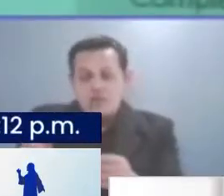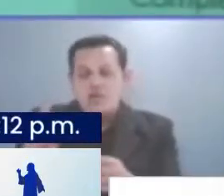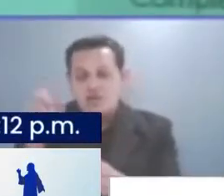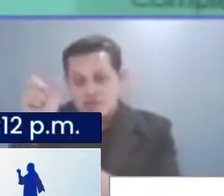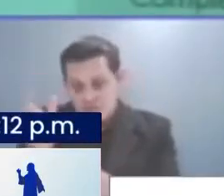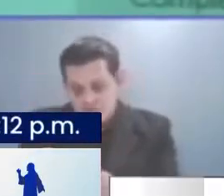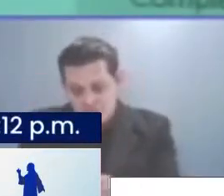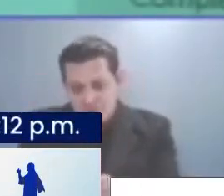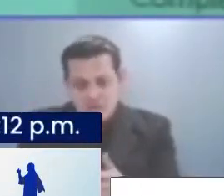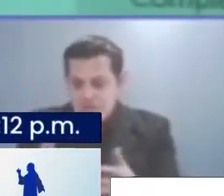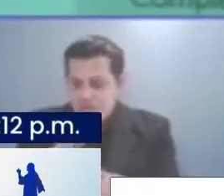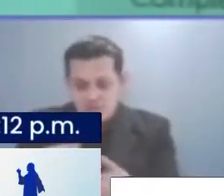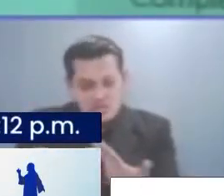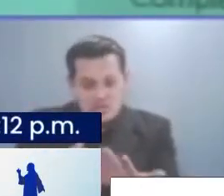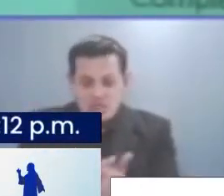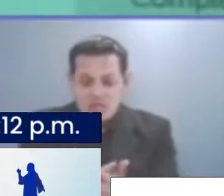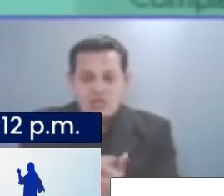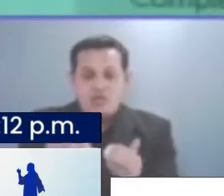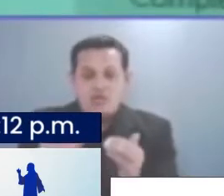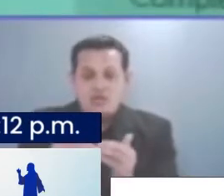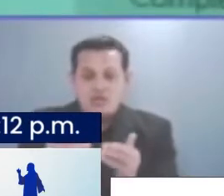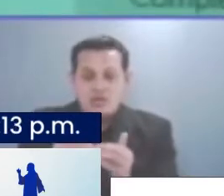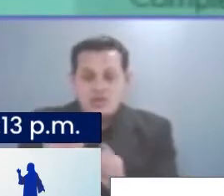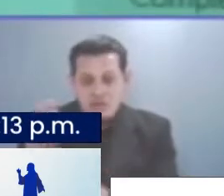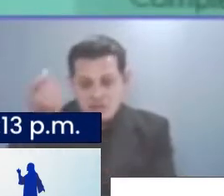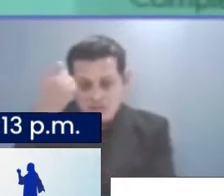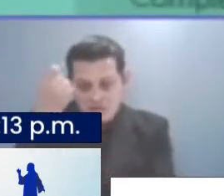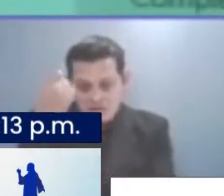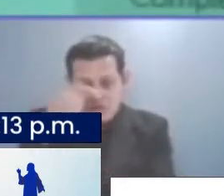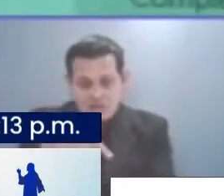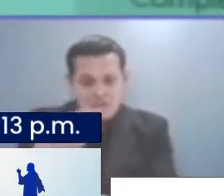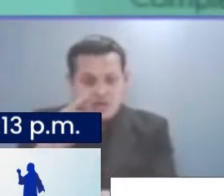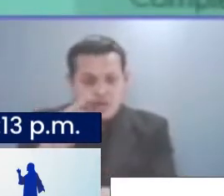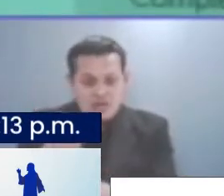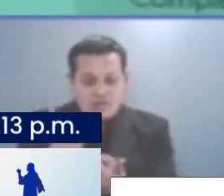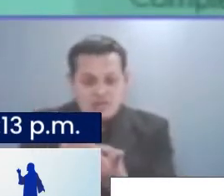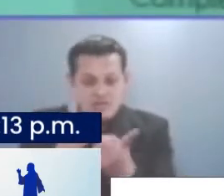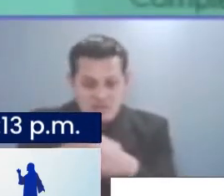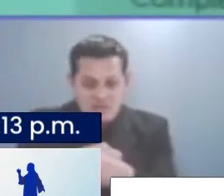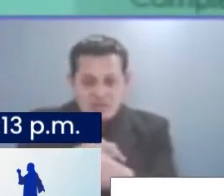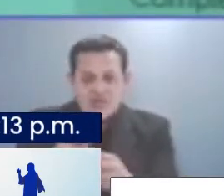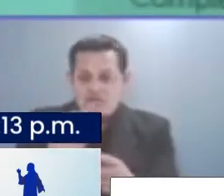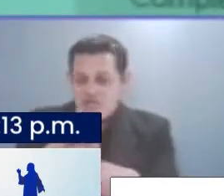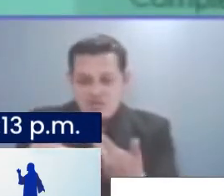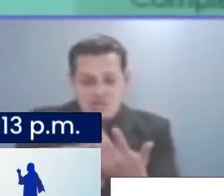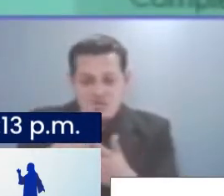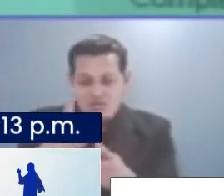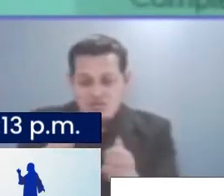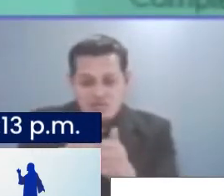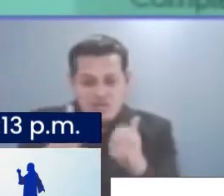mejoramiento en la infraestructura física del complejo turístico del Puerto de la Libertad. También se ha asignado desde Corsotur